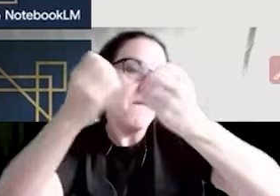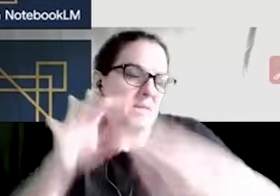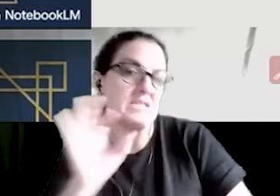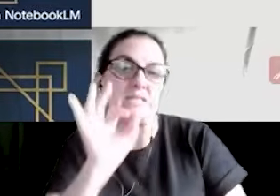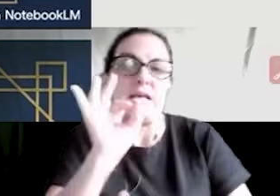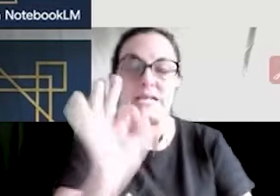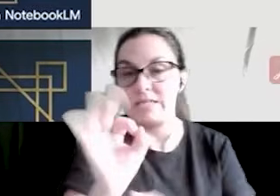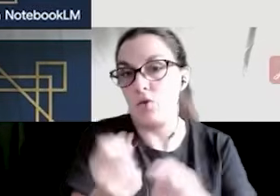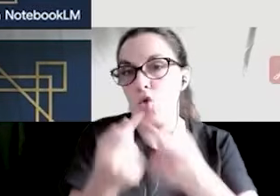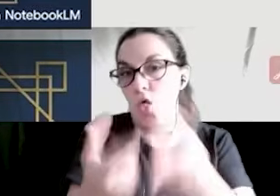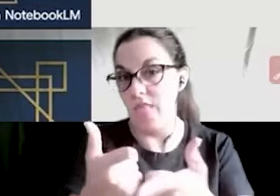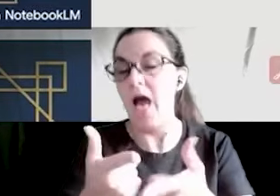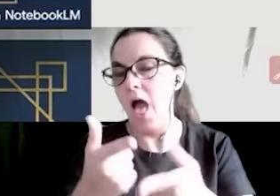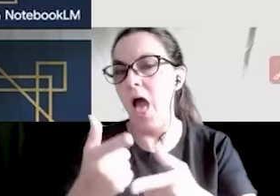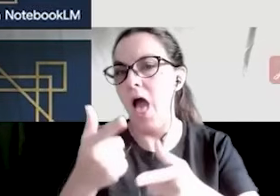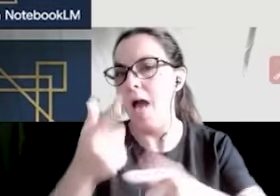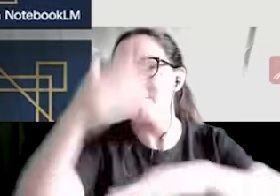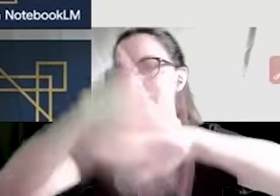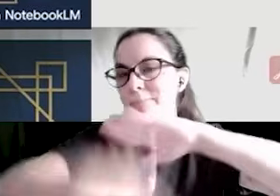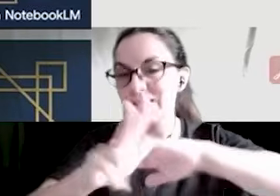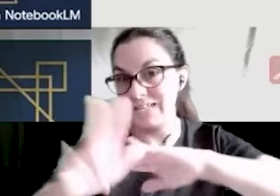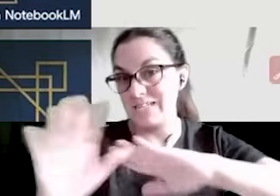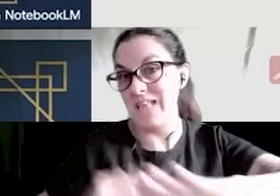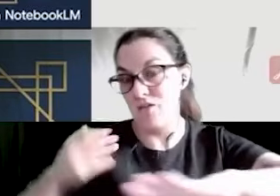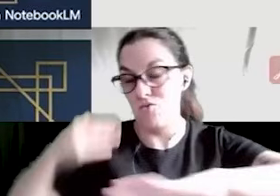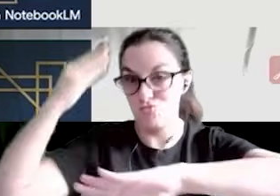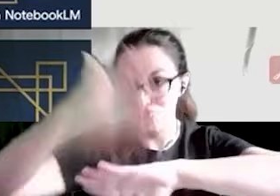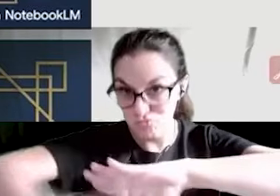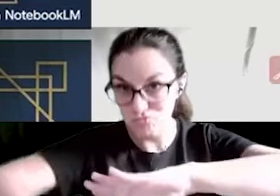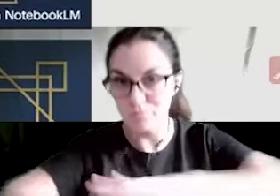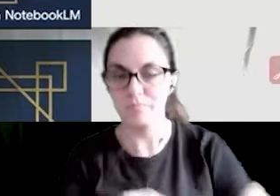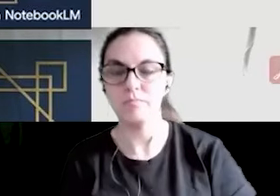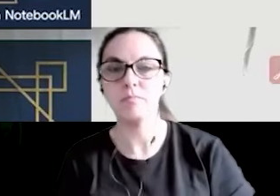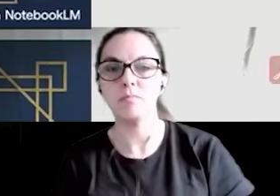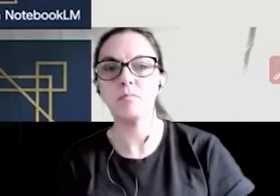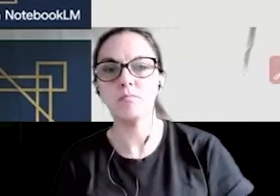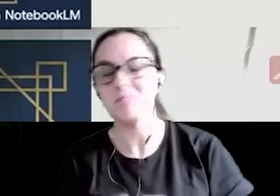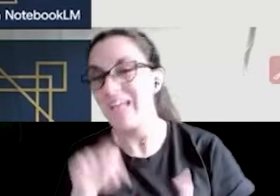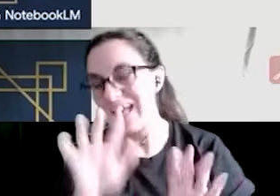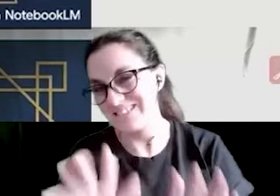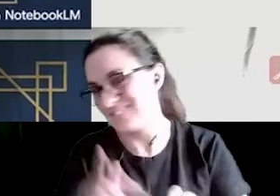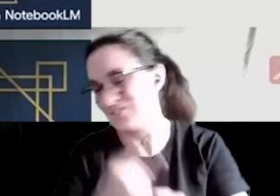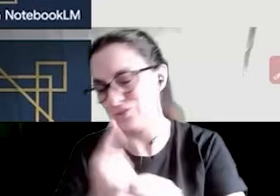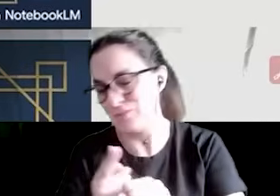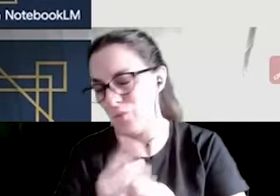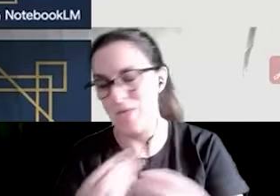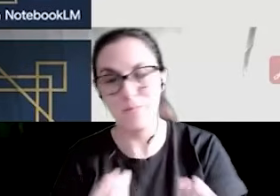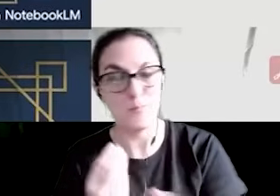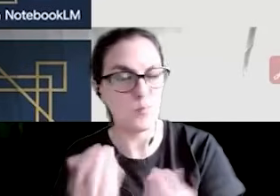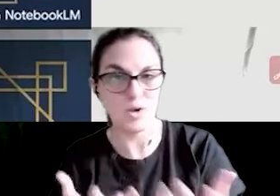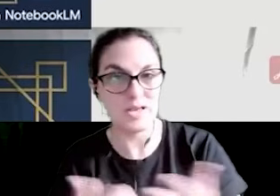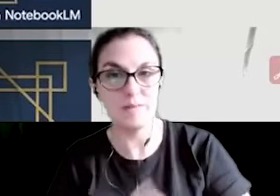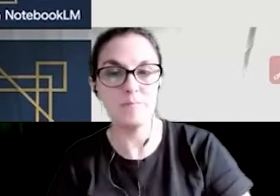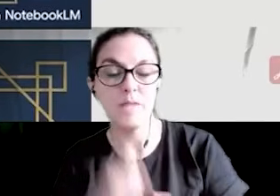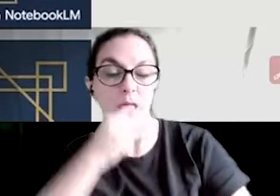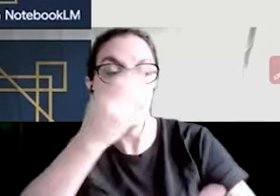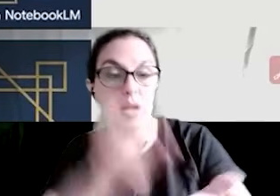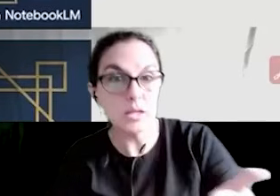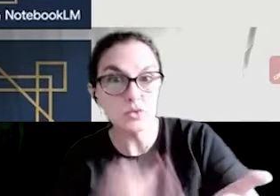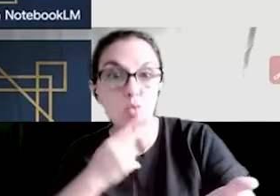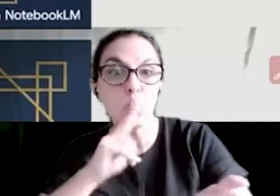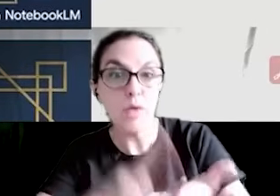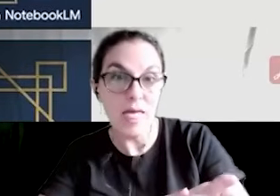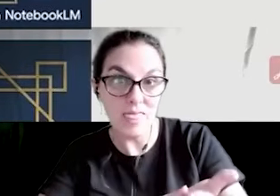plazo de prescripción de 3 años. Eso en principio no podría funcionar, no sería procedente porque la declaración jurada también tiene que